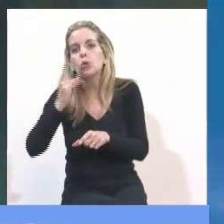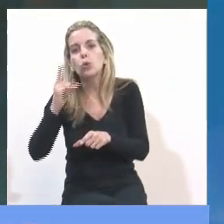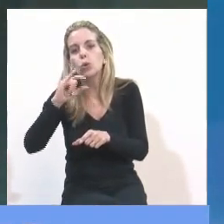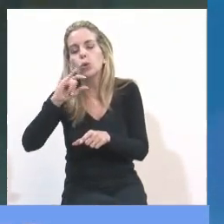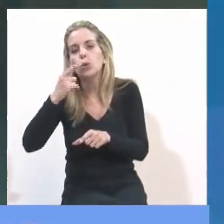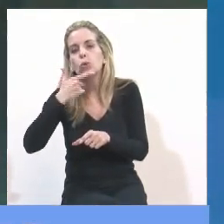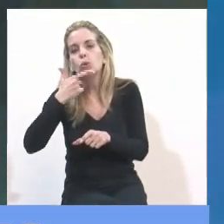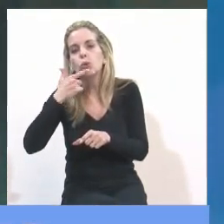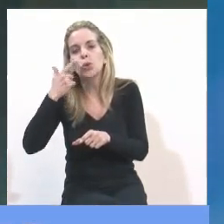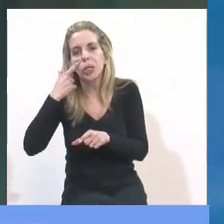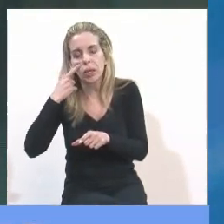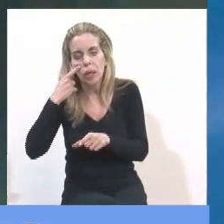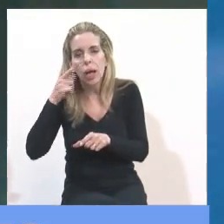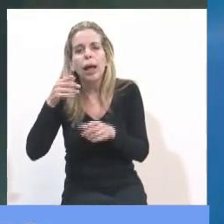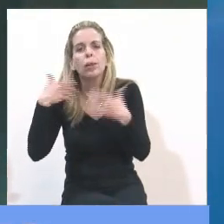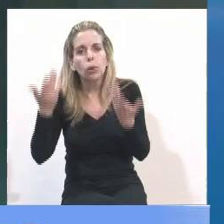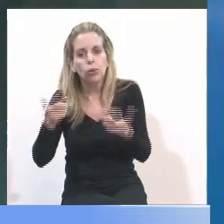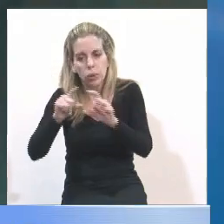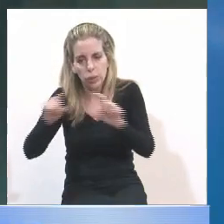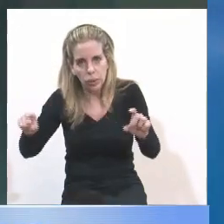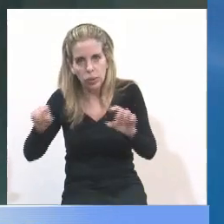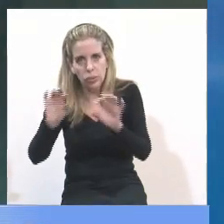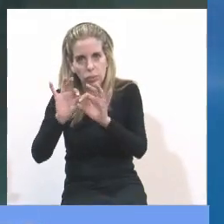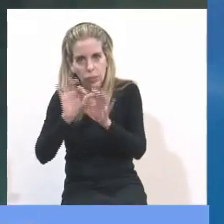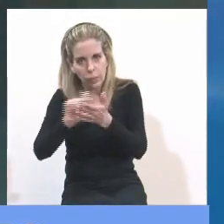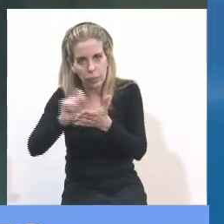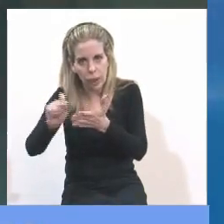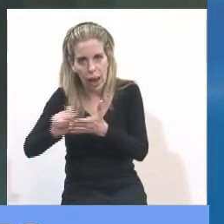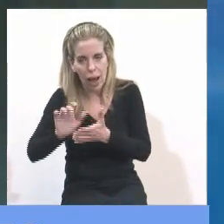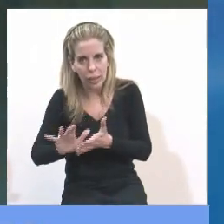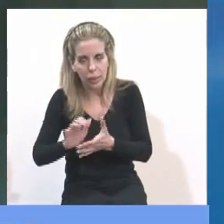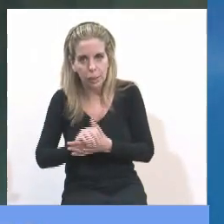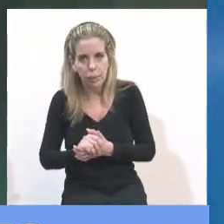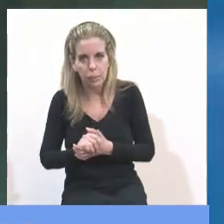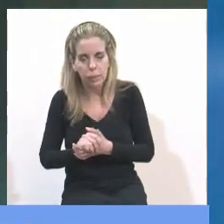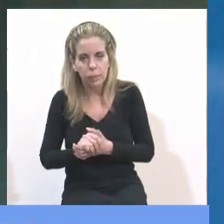el punto 4 de esta OD quedaría redactado de la siguiente manera.